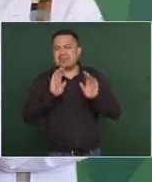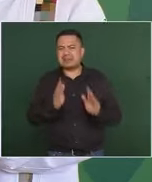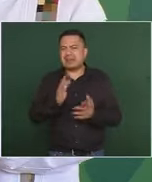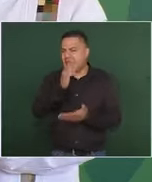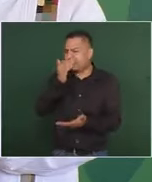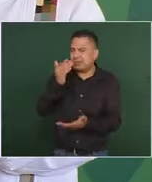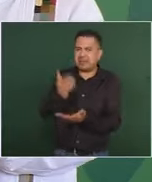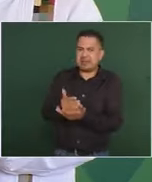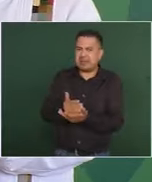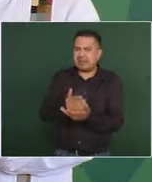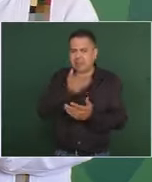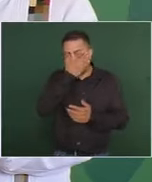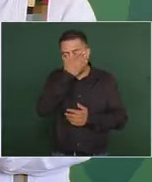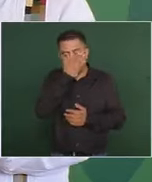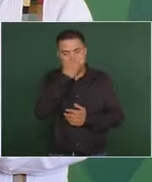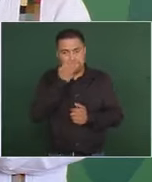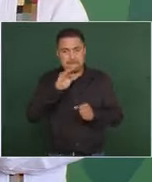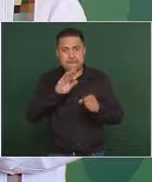porque